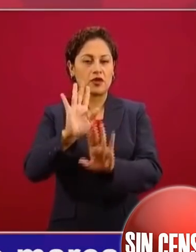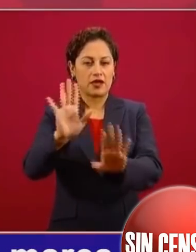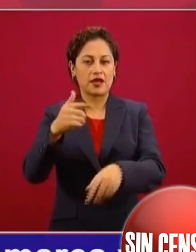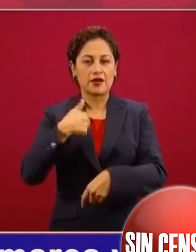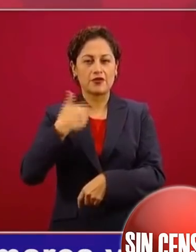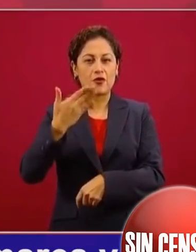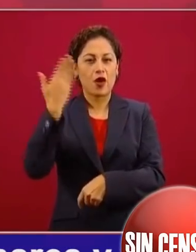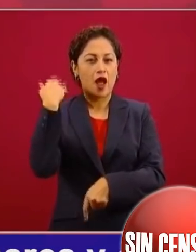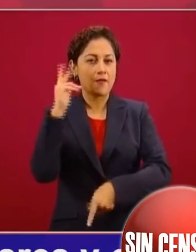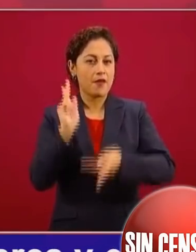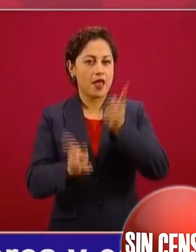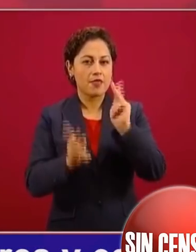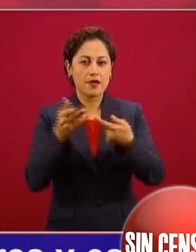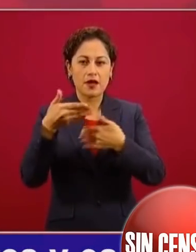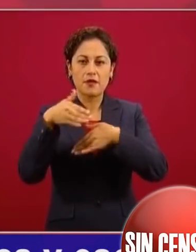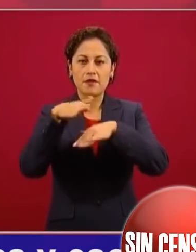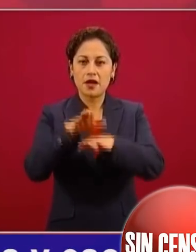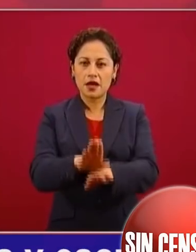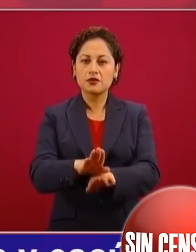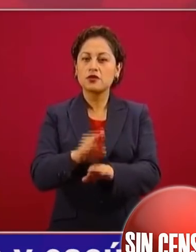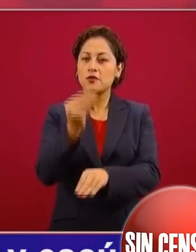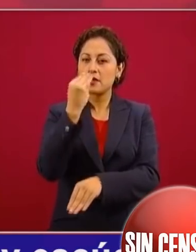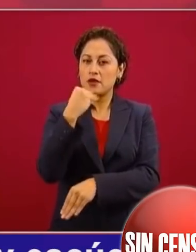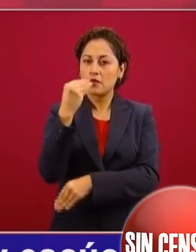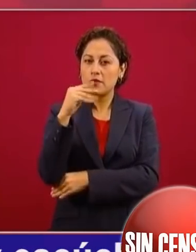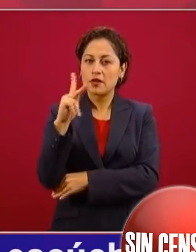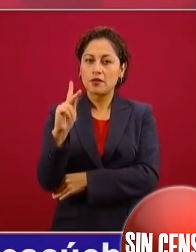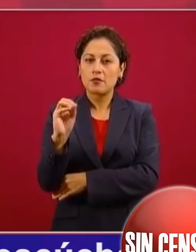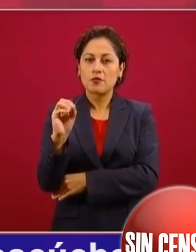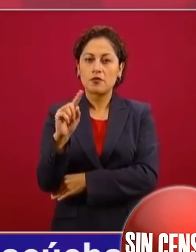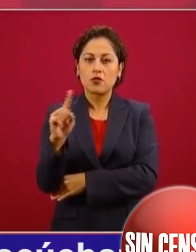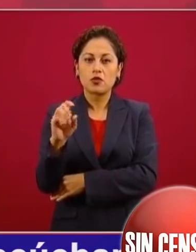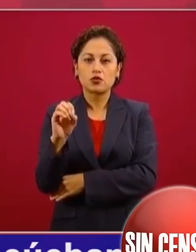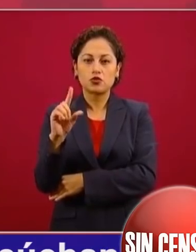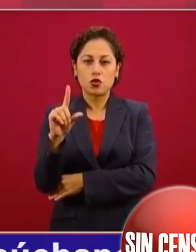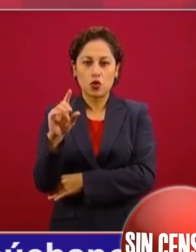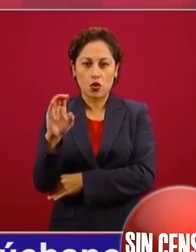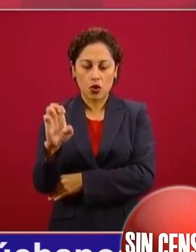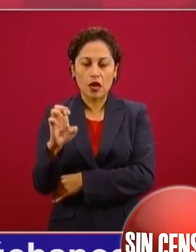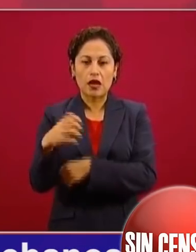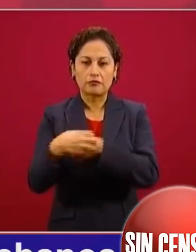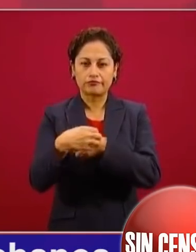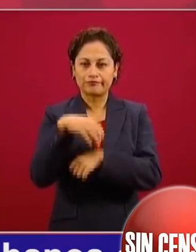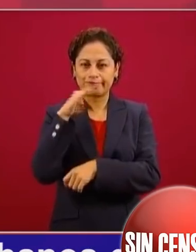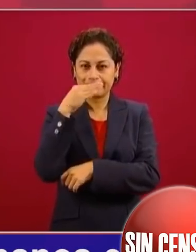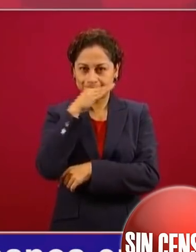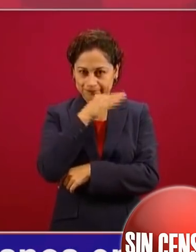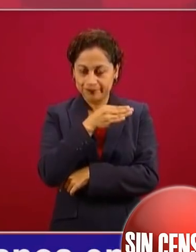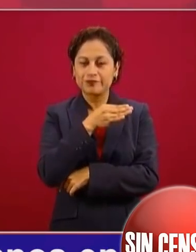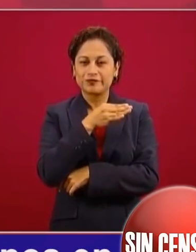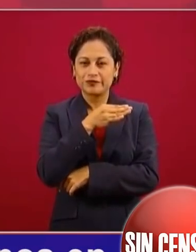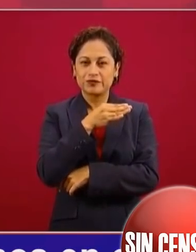el pozole no se consume en todas partes, pero es lo mismo con las